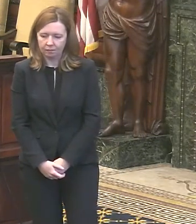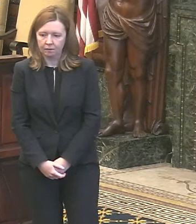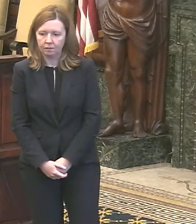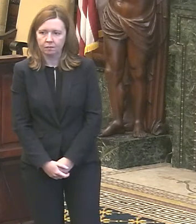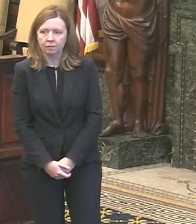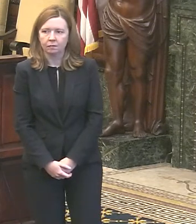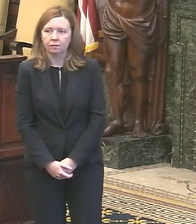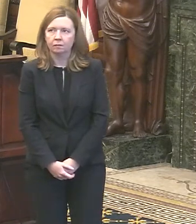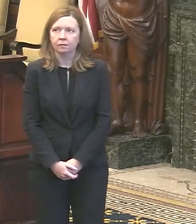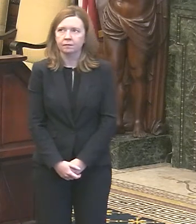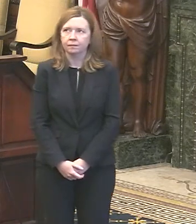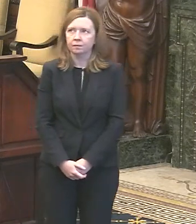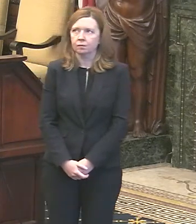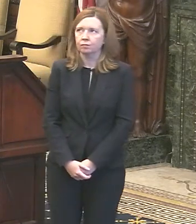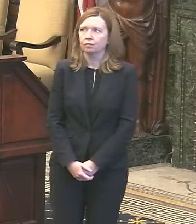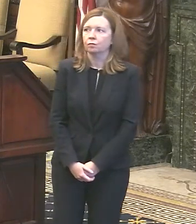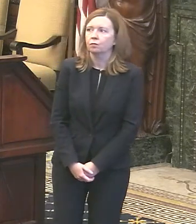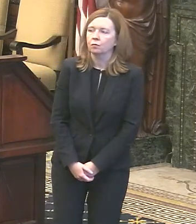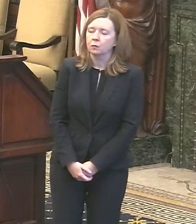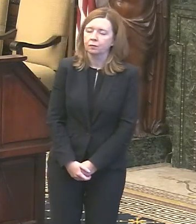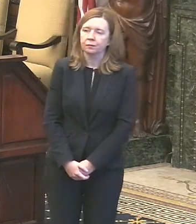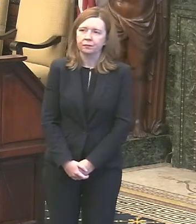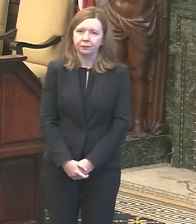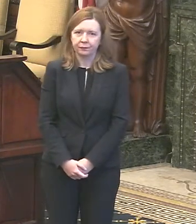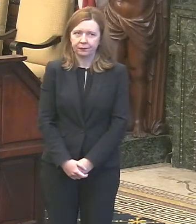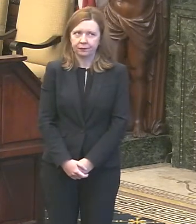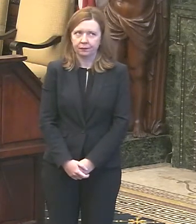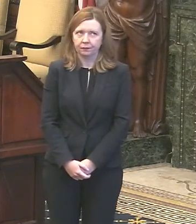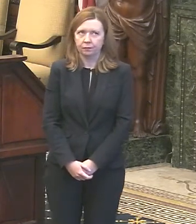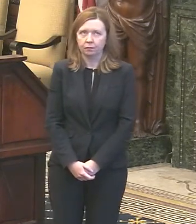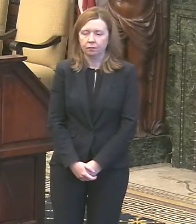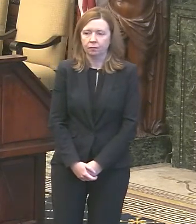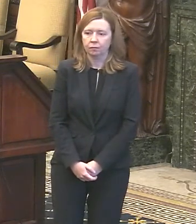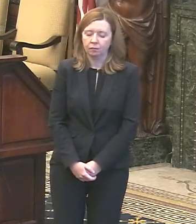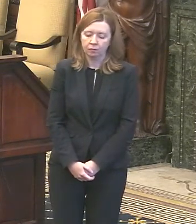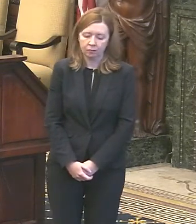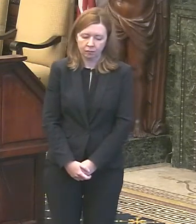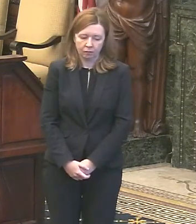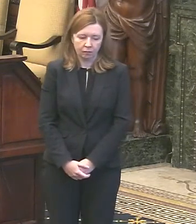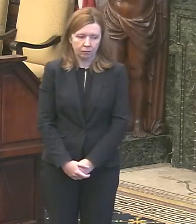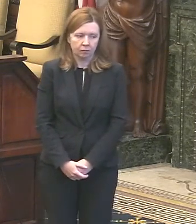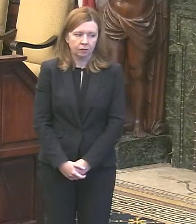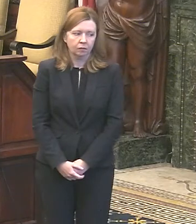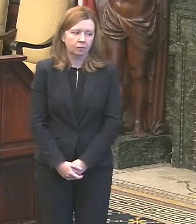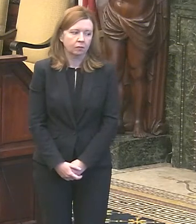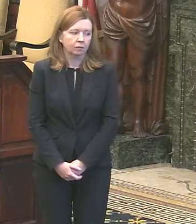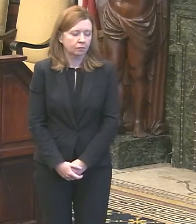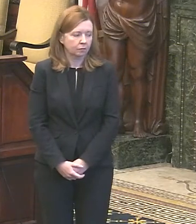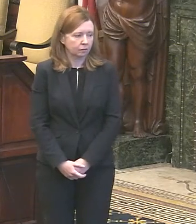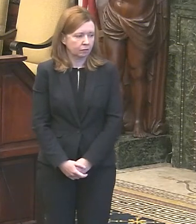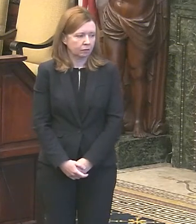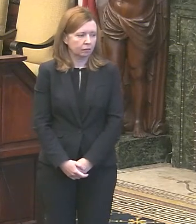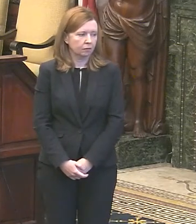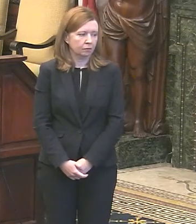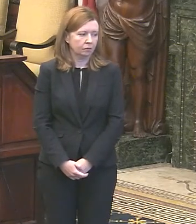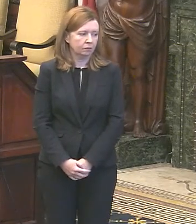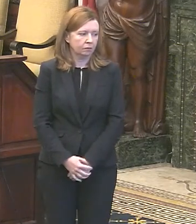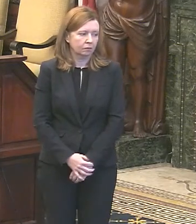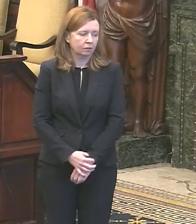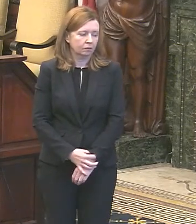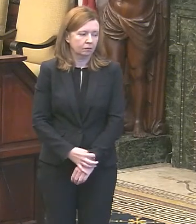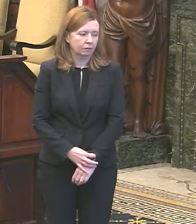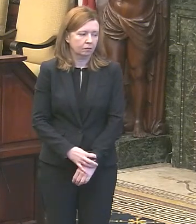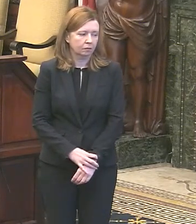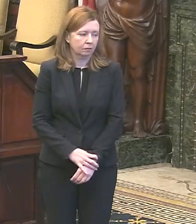FEMA sites o cómo es que eso va a funcionar. Y entonces si ven que no la están utilizando, la van a quitar y solamente van a